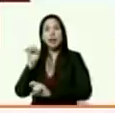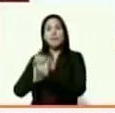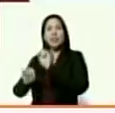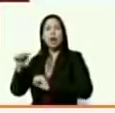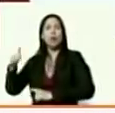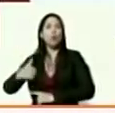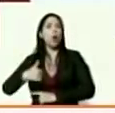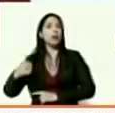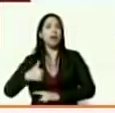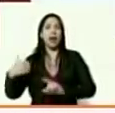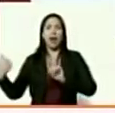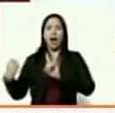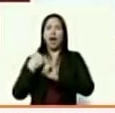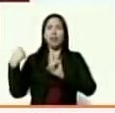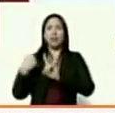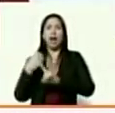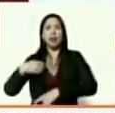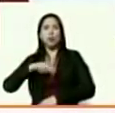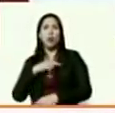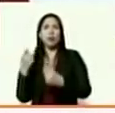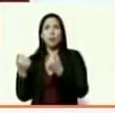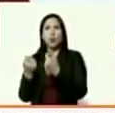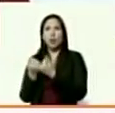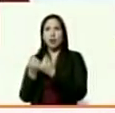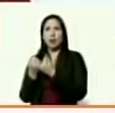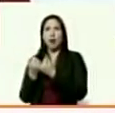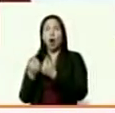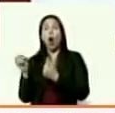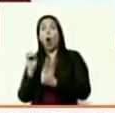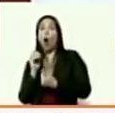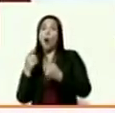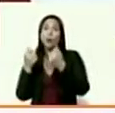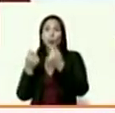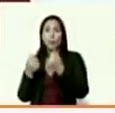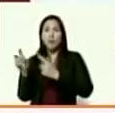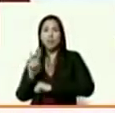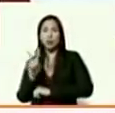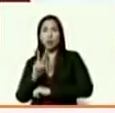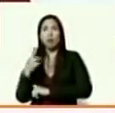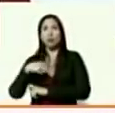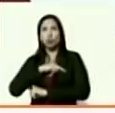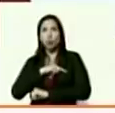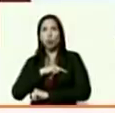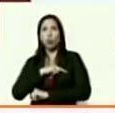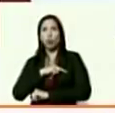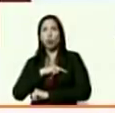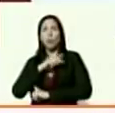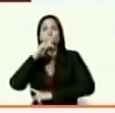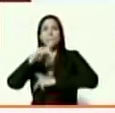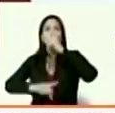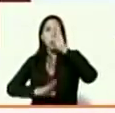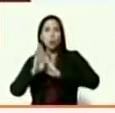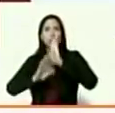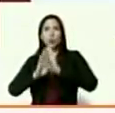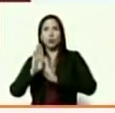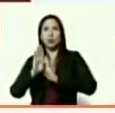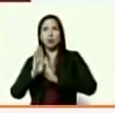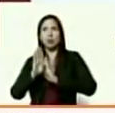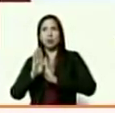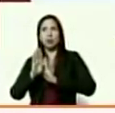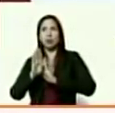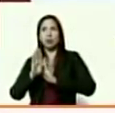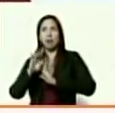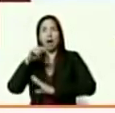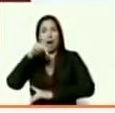cualquier ataque a nuestra moneda o a la economía venezolana es que nosotros podamos producir lo que en este país